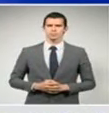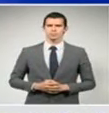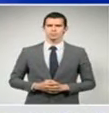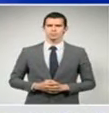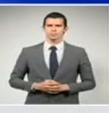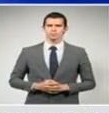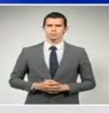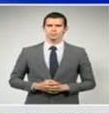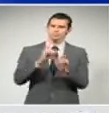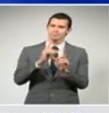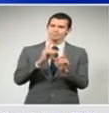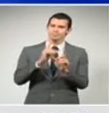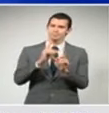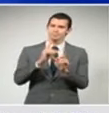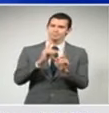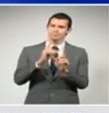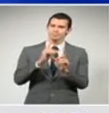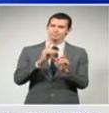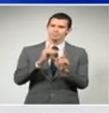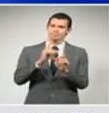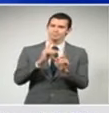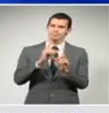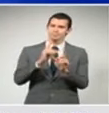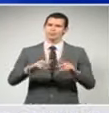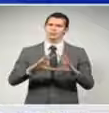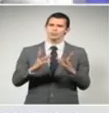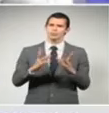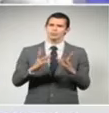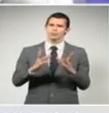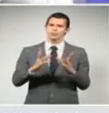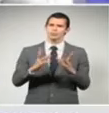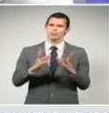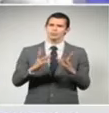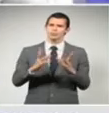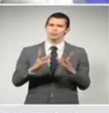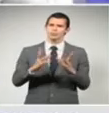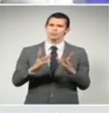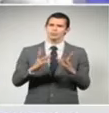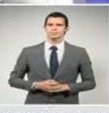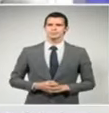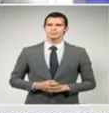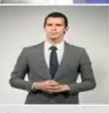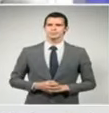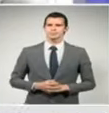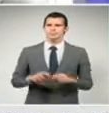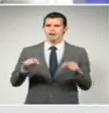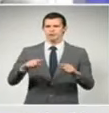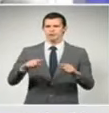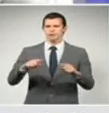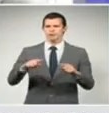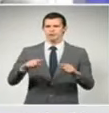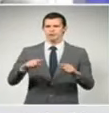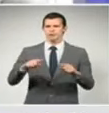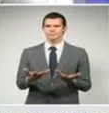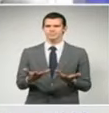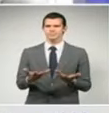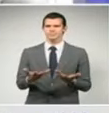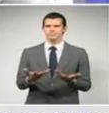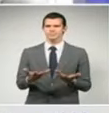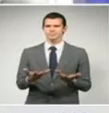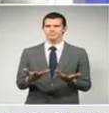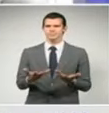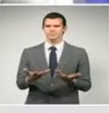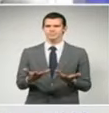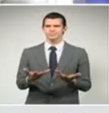seguir conociendo otros datos sobre la situación epidemiológica en el país. En este momento siempre dejarles saber en la despedida